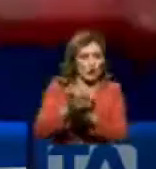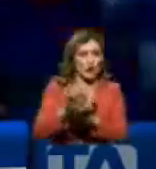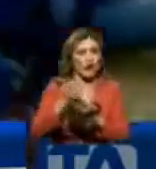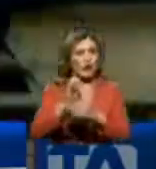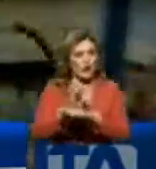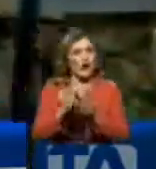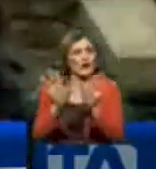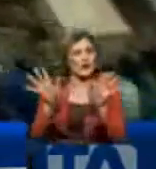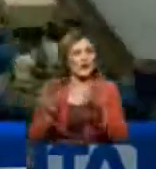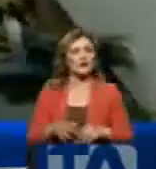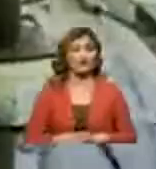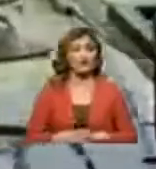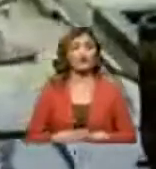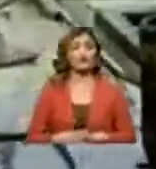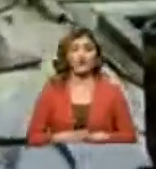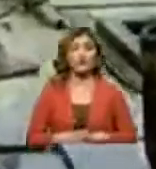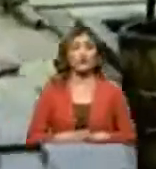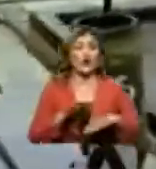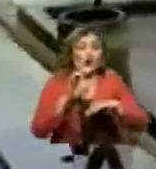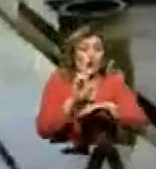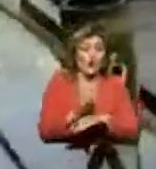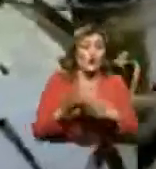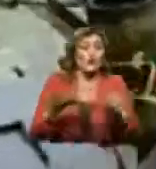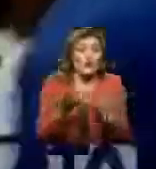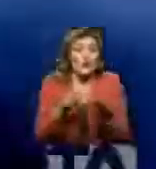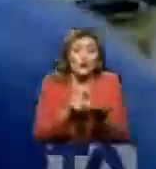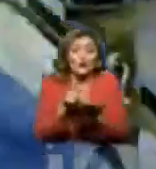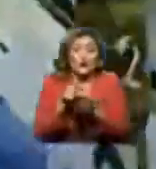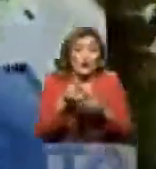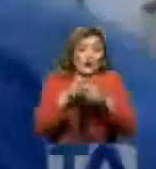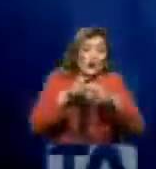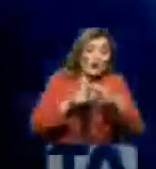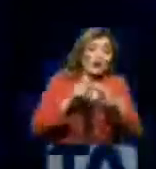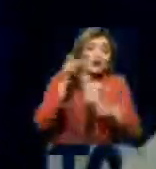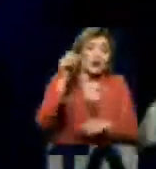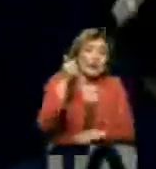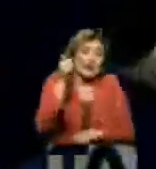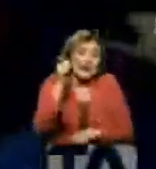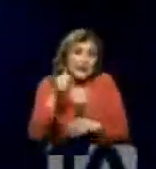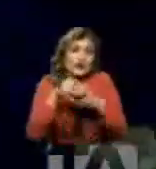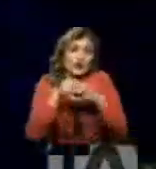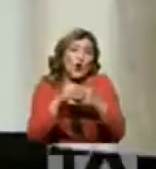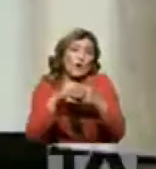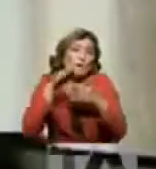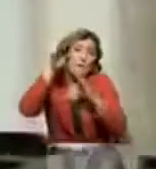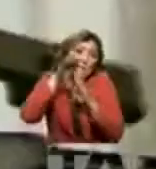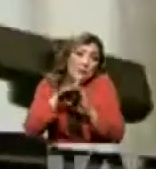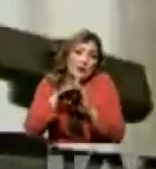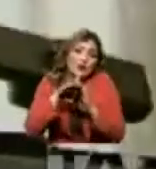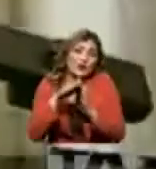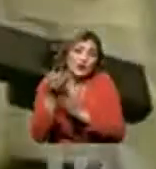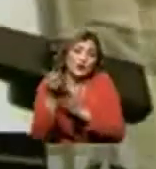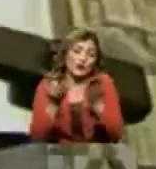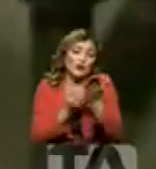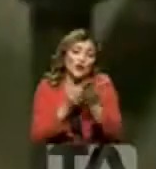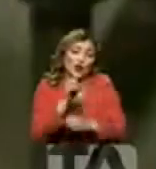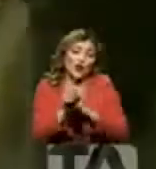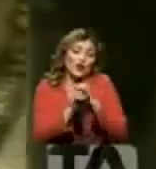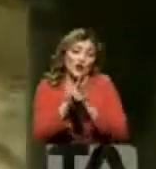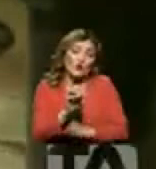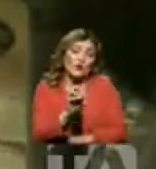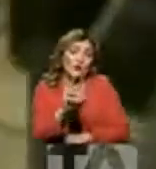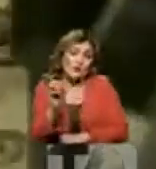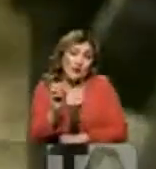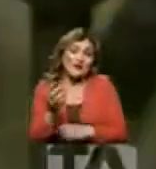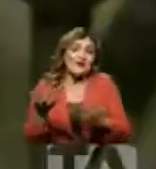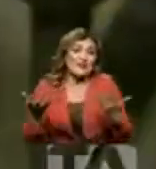petrolero cuando los costos por barril se redujeron drásticamente de manera rápida causando pérdidas en la economía ecuatoriana otros productos